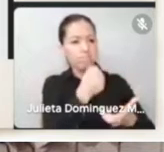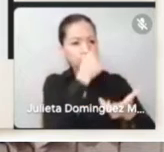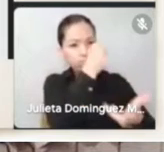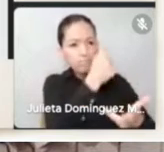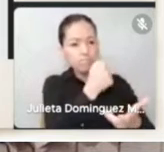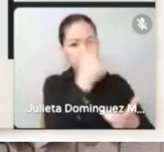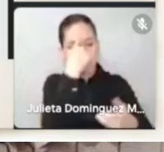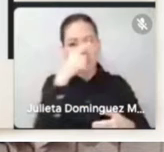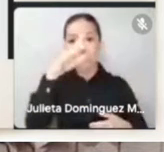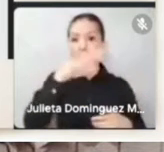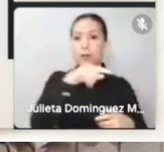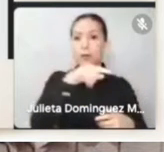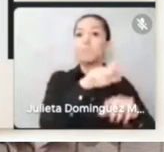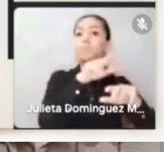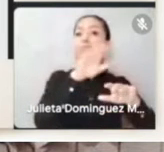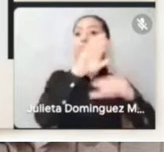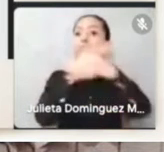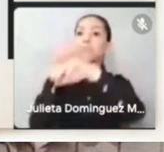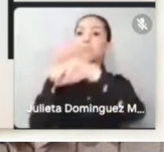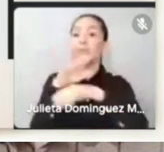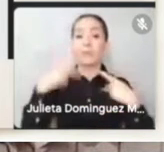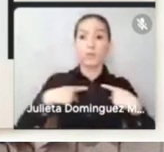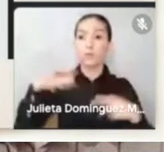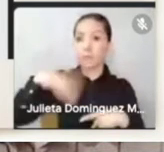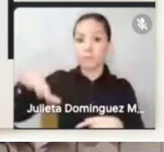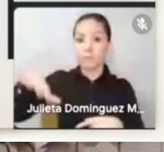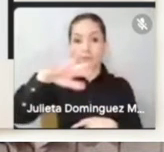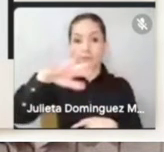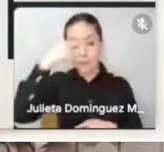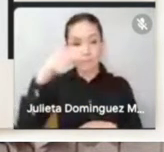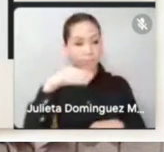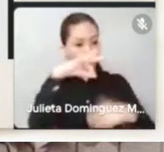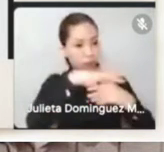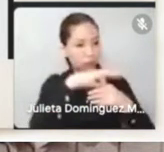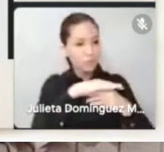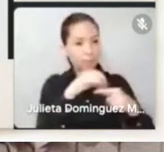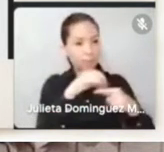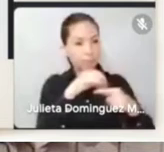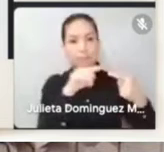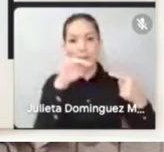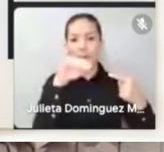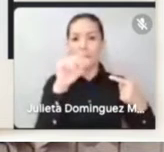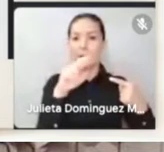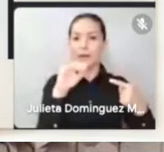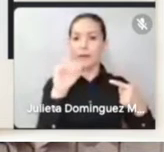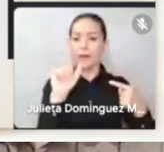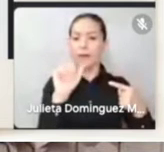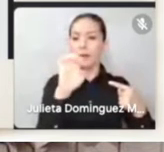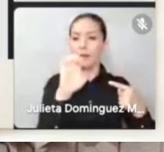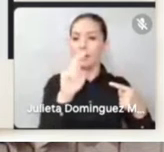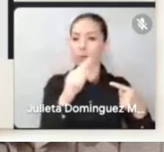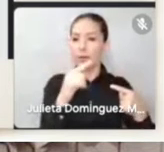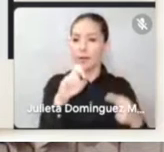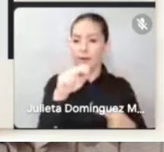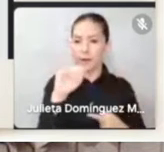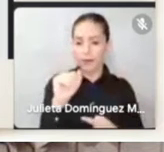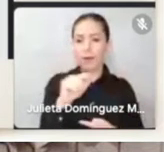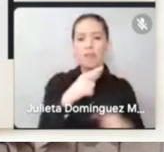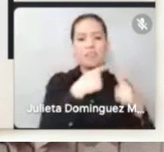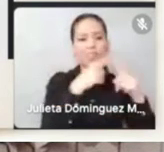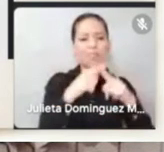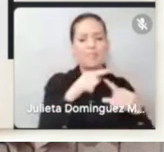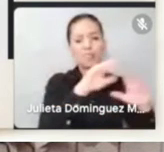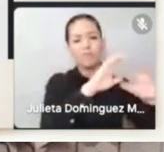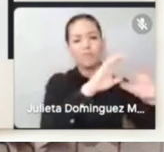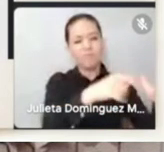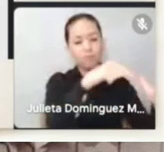voto. Además, si bien se publicaron resultados de casas encuestadoras sobre las tendencias electorales que tuvo